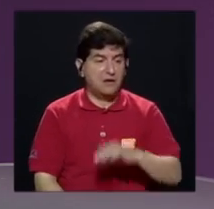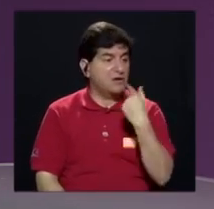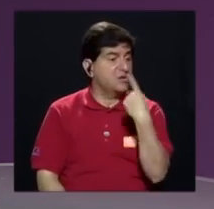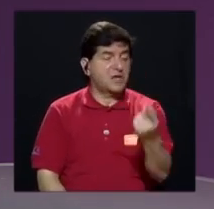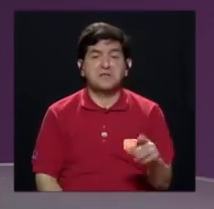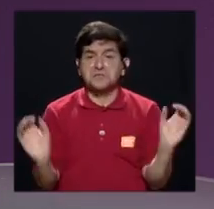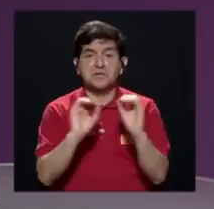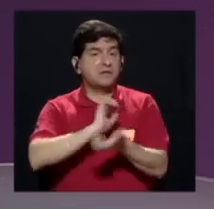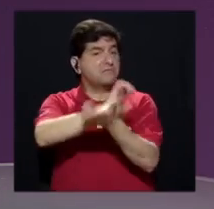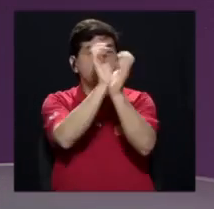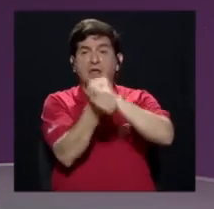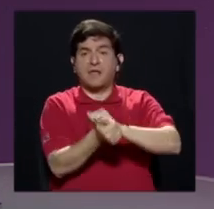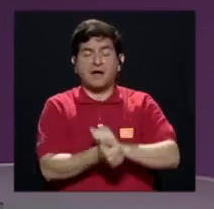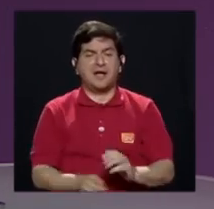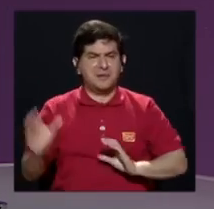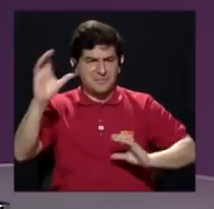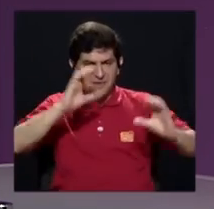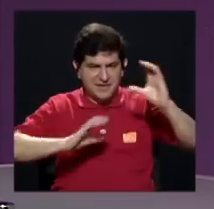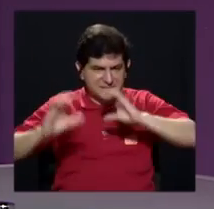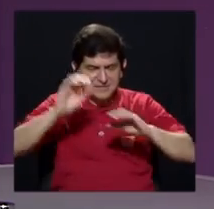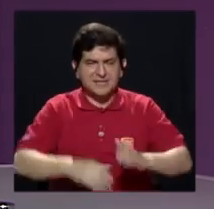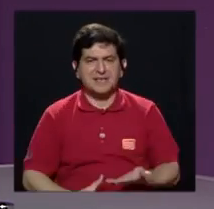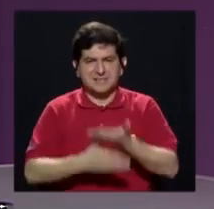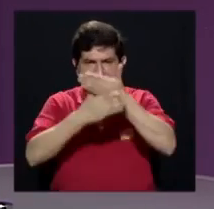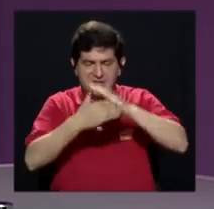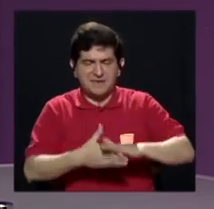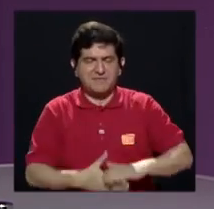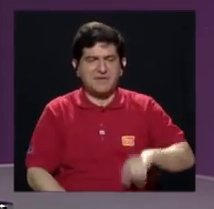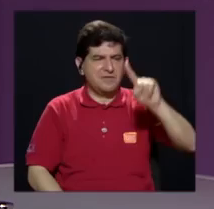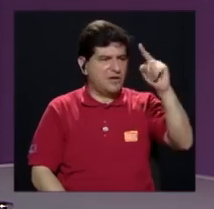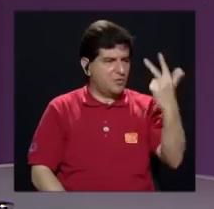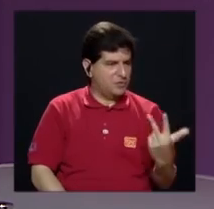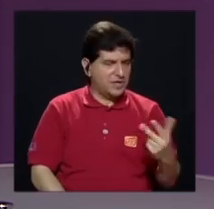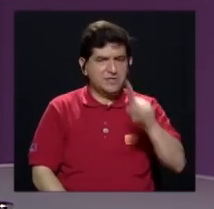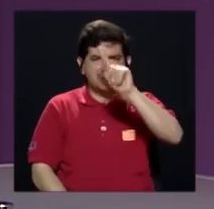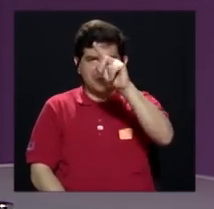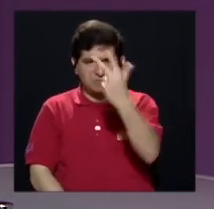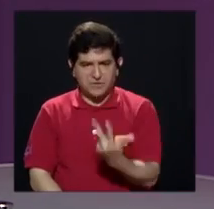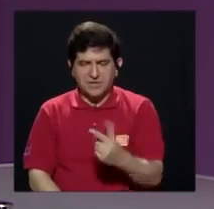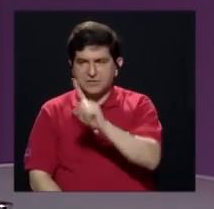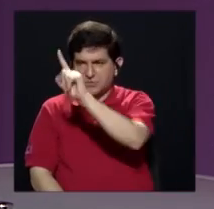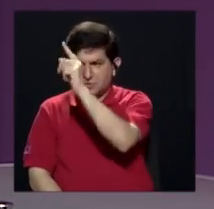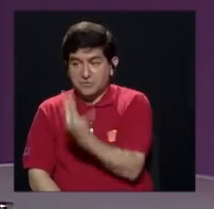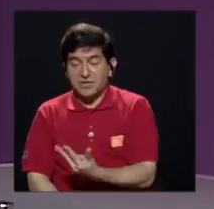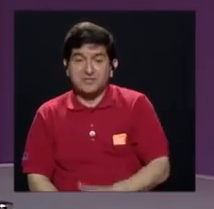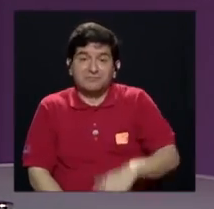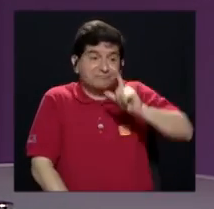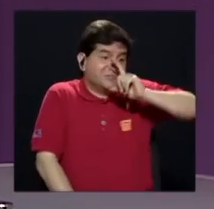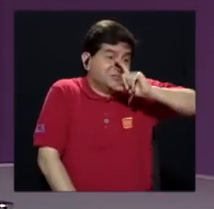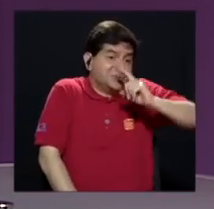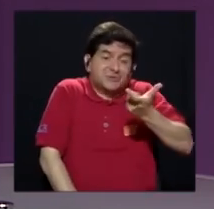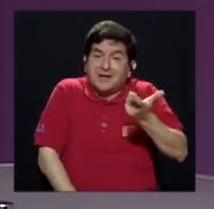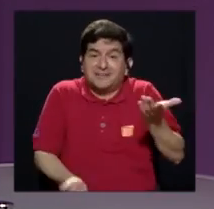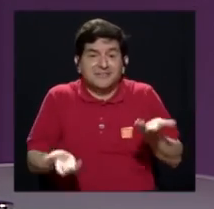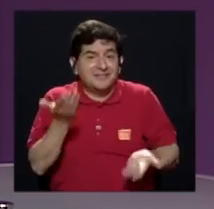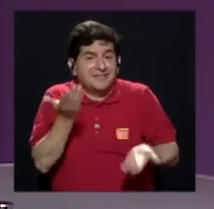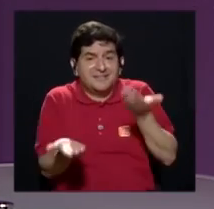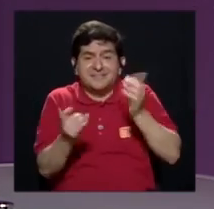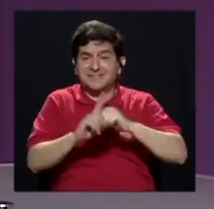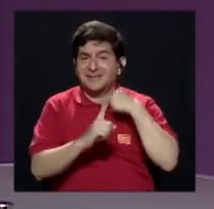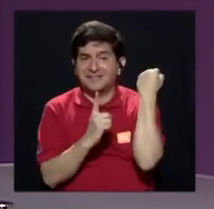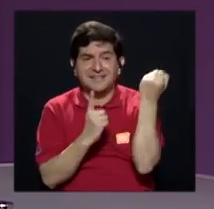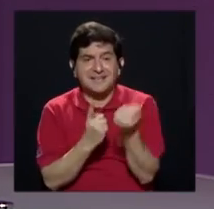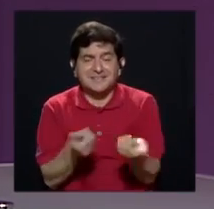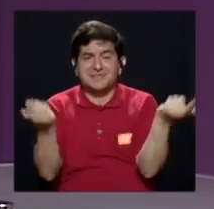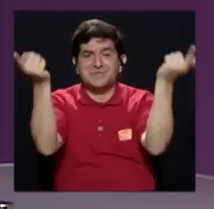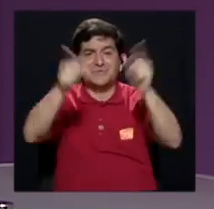siendo hoy por hoy la ciencia los dividen en un tercio un tercio de un tercio y es muy azaroso es muy del destino a quien le va a pasar